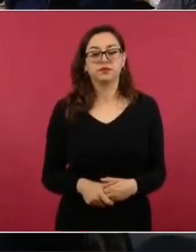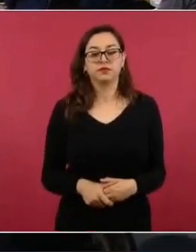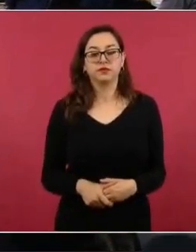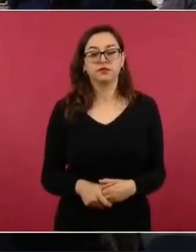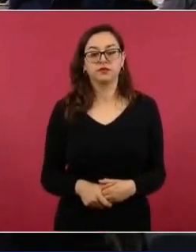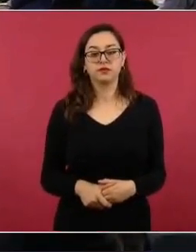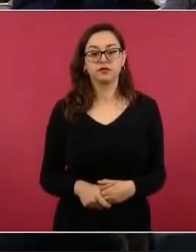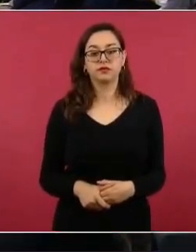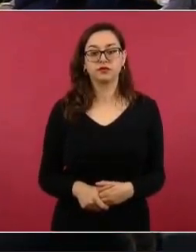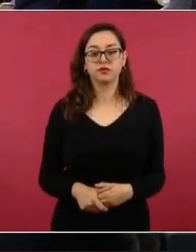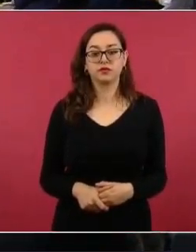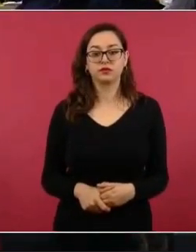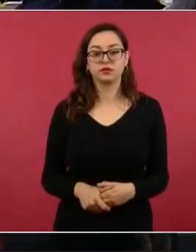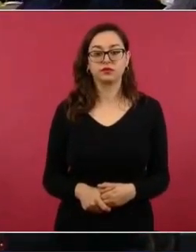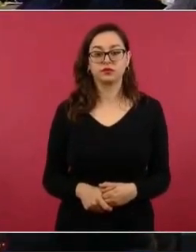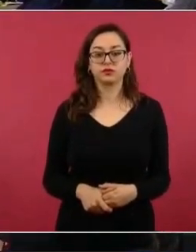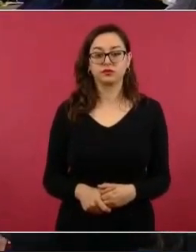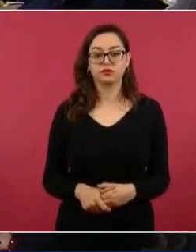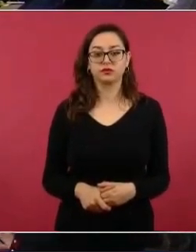Luego